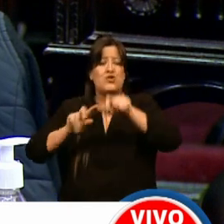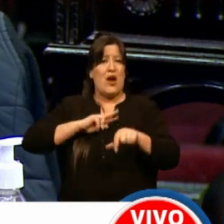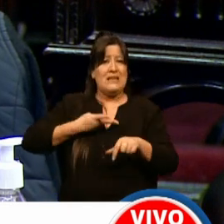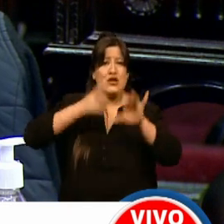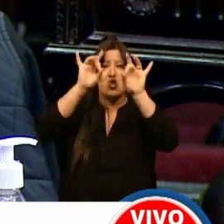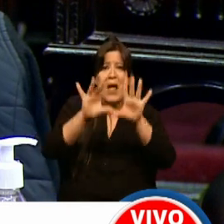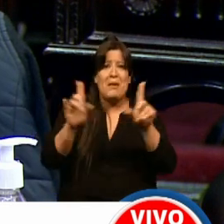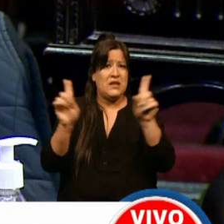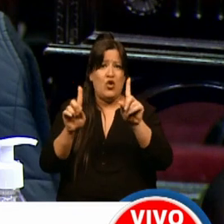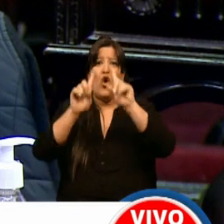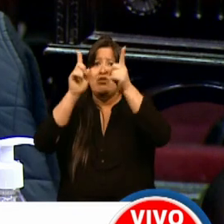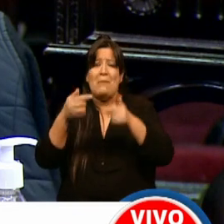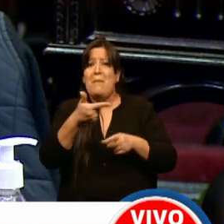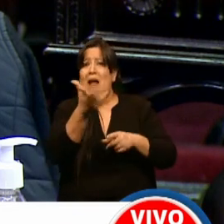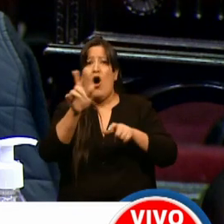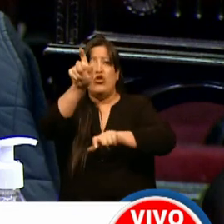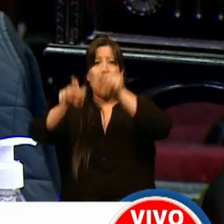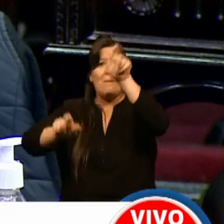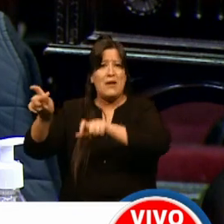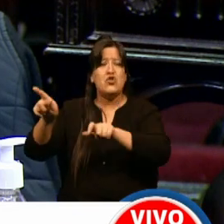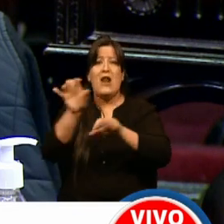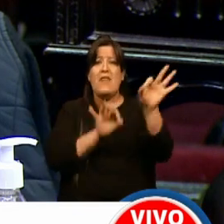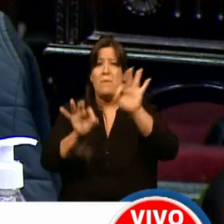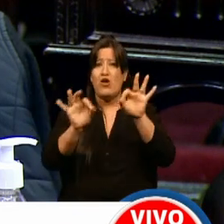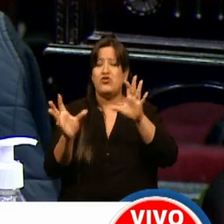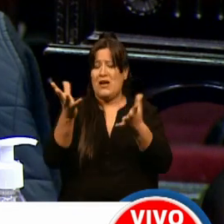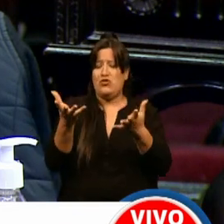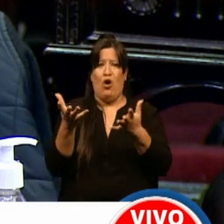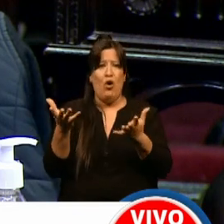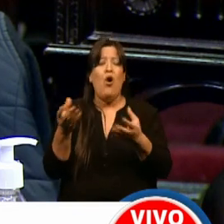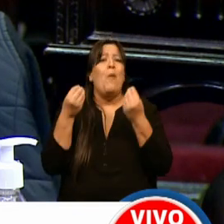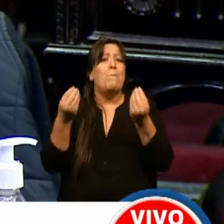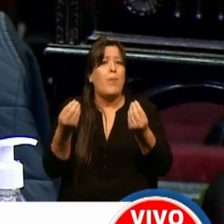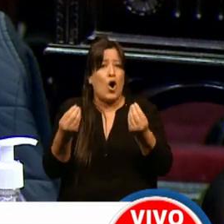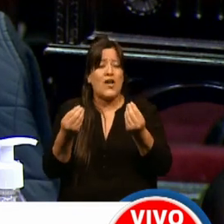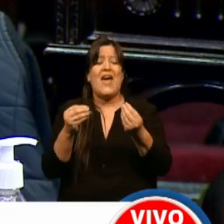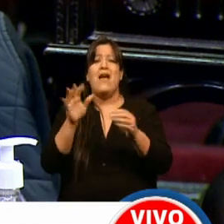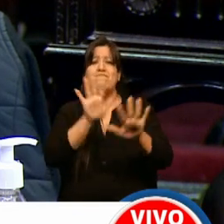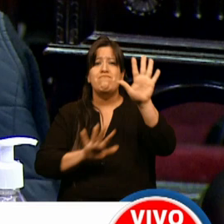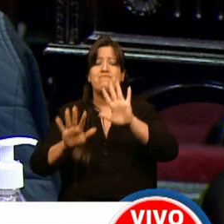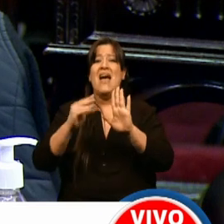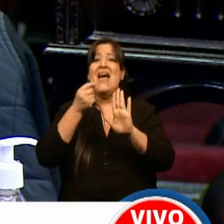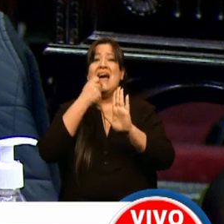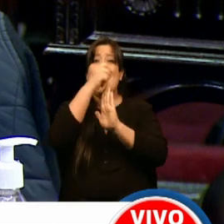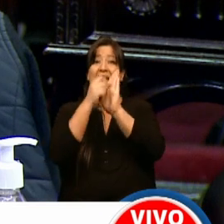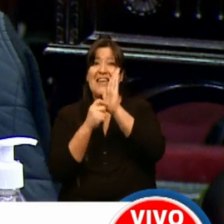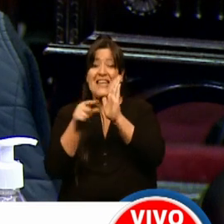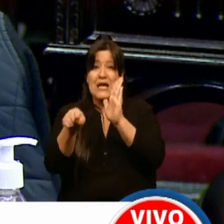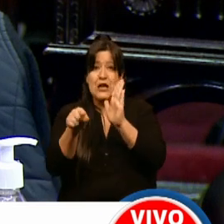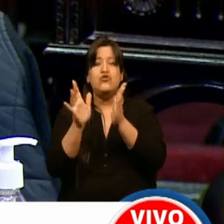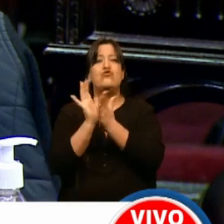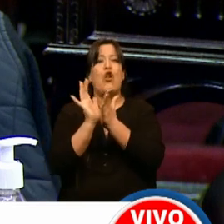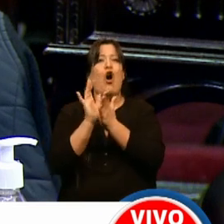para el resto de los beneficiarios del proyecto simplemente porque la confección de un registro motivado en la